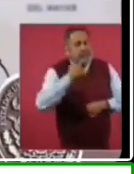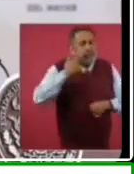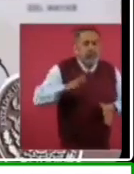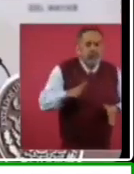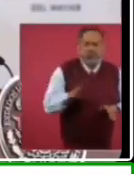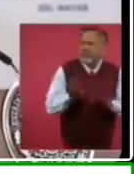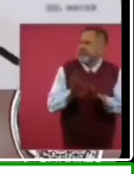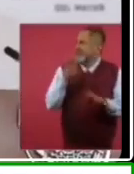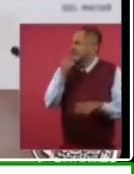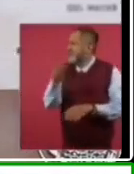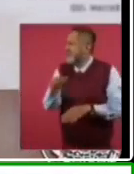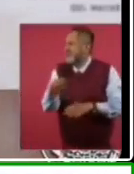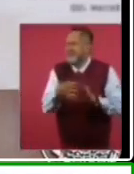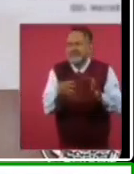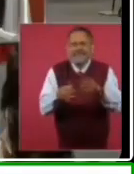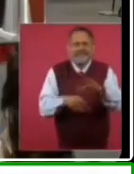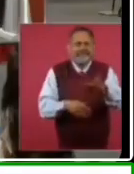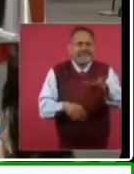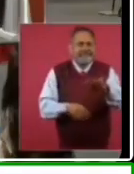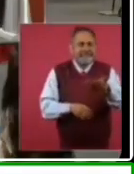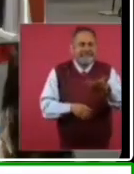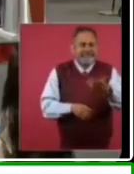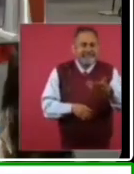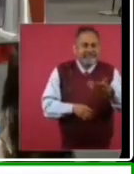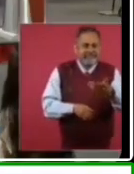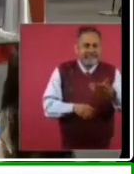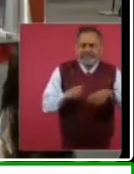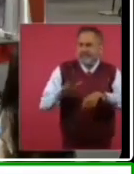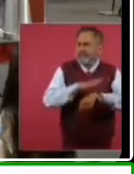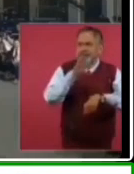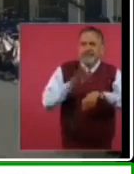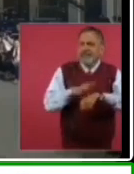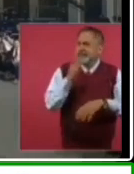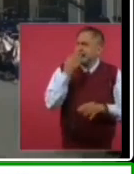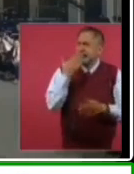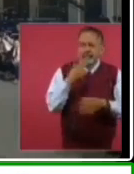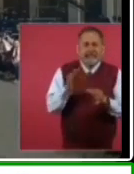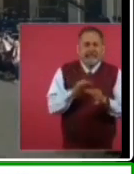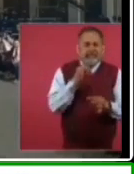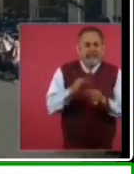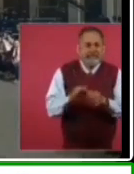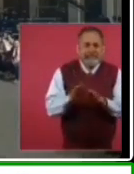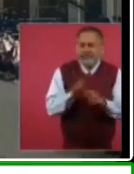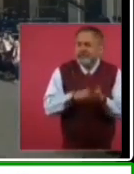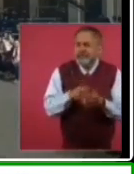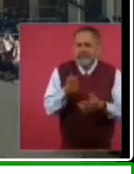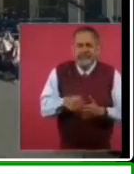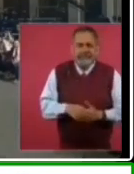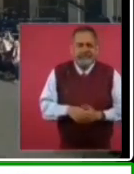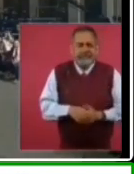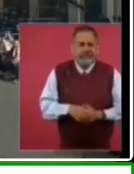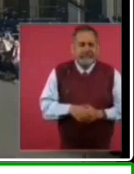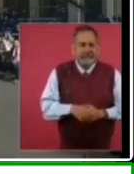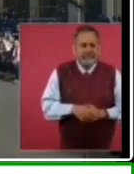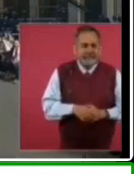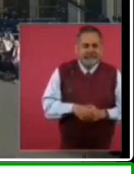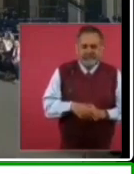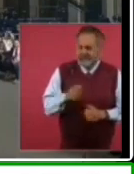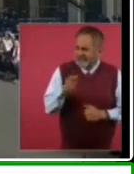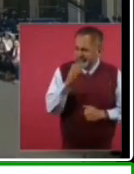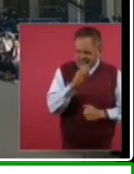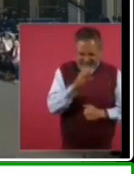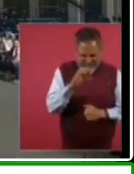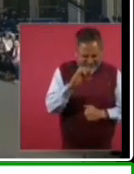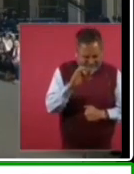¿Cómo le llaman a los que sacan buena calificación? Ya van de el CCI